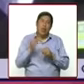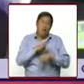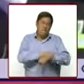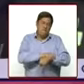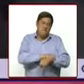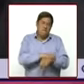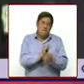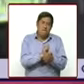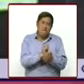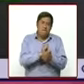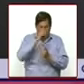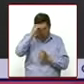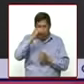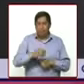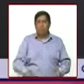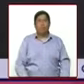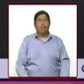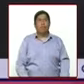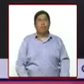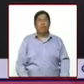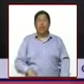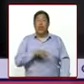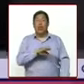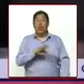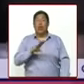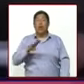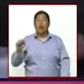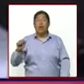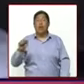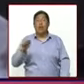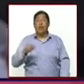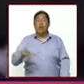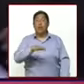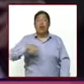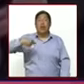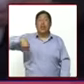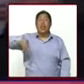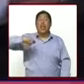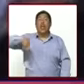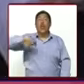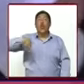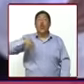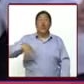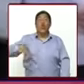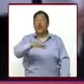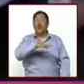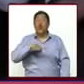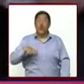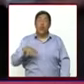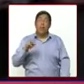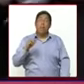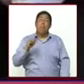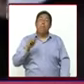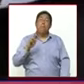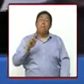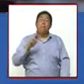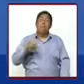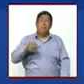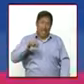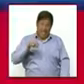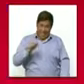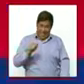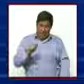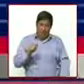gracias, coronel. Ese es el trabajo que ha realizado la policía en Cochabamba, exactamente en el municipio de Quillacollo, en la zona de Marquina, donde fueron encontradas estas dos menores